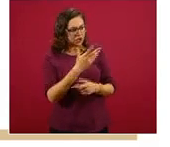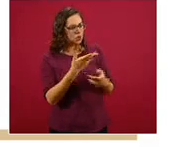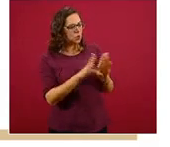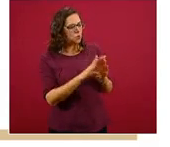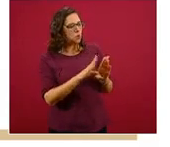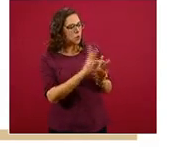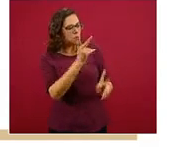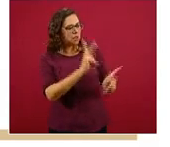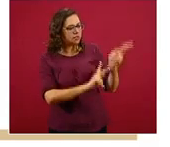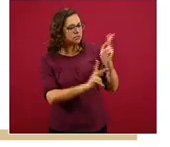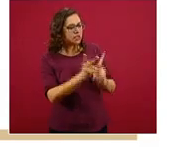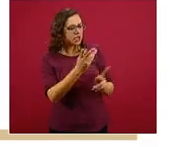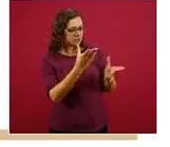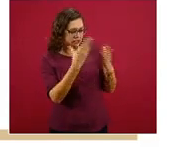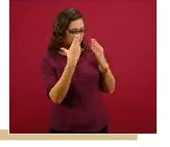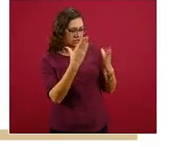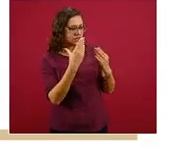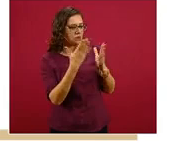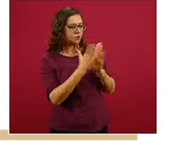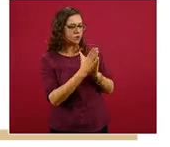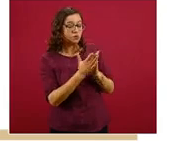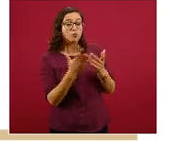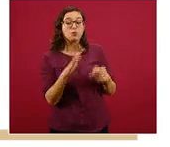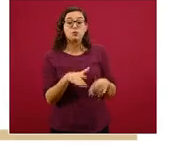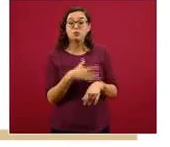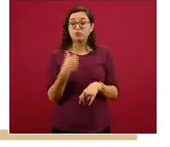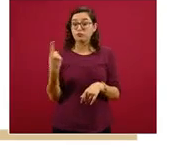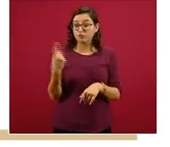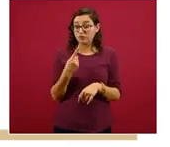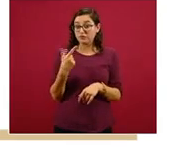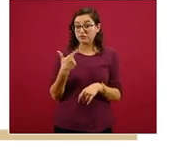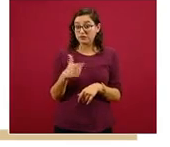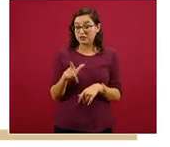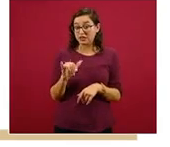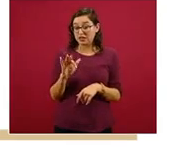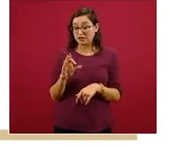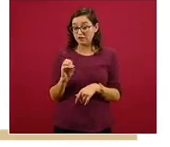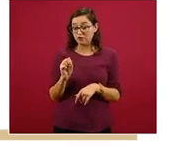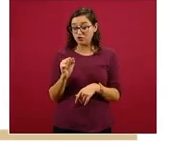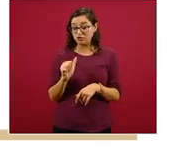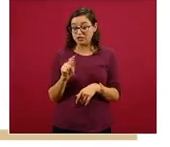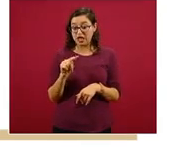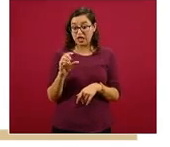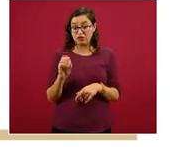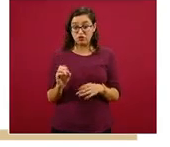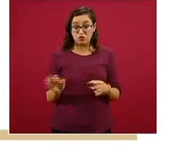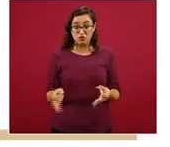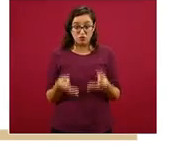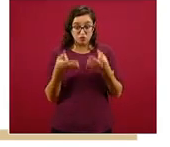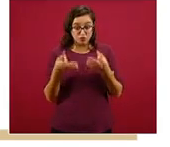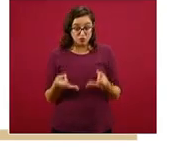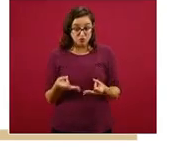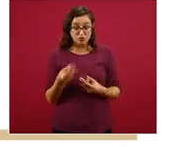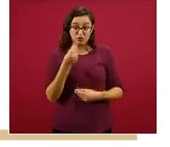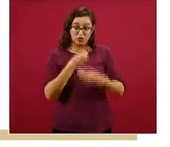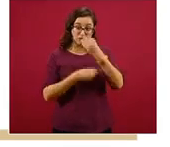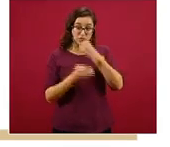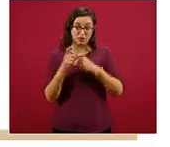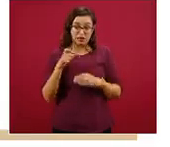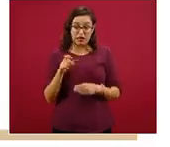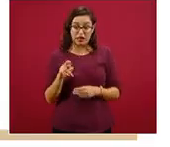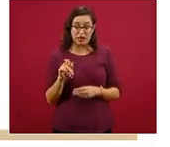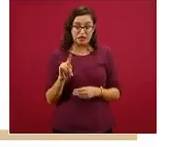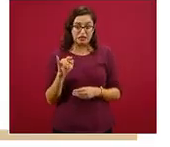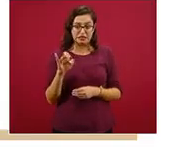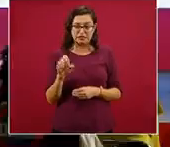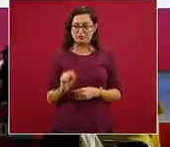quelites, porque según ellos, los promotores de glifosato solamente van a tener que comer quelites, cosa que no